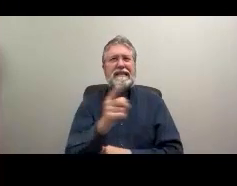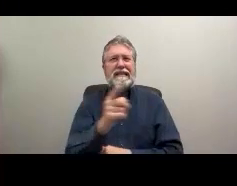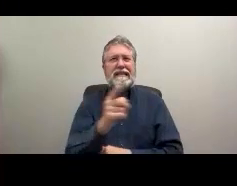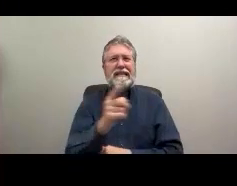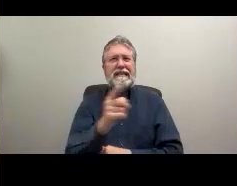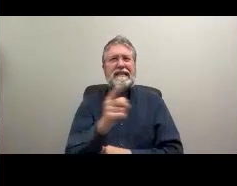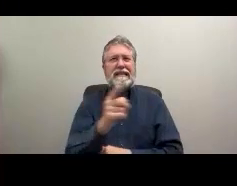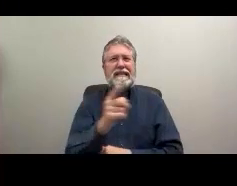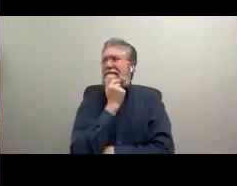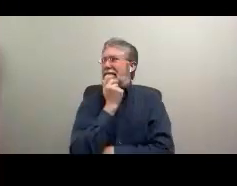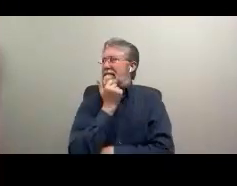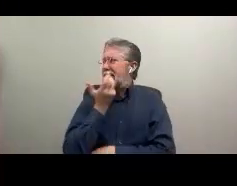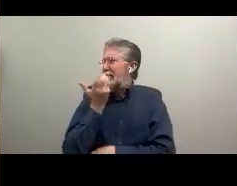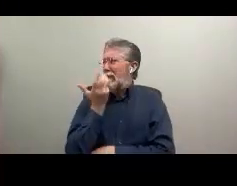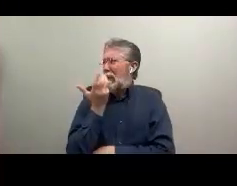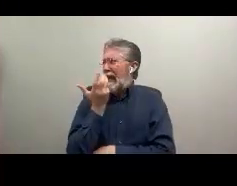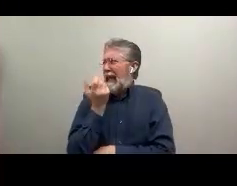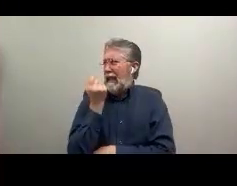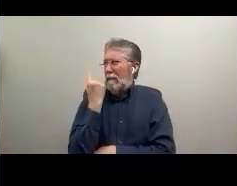los datos,